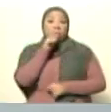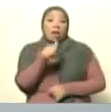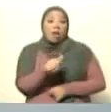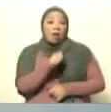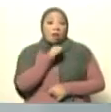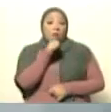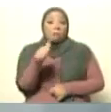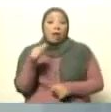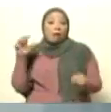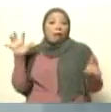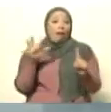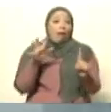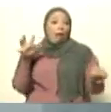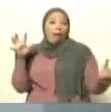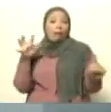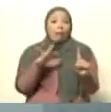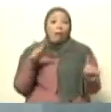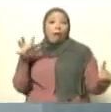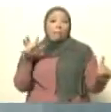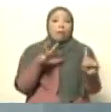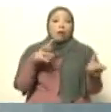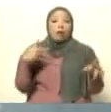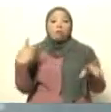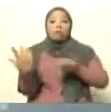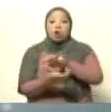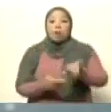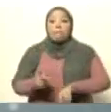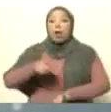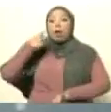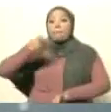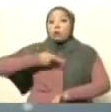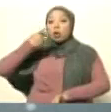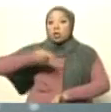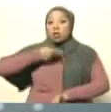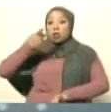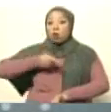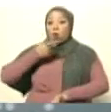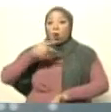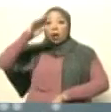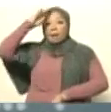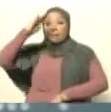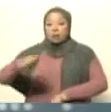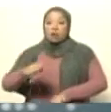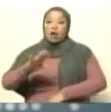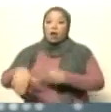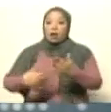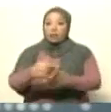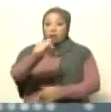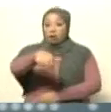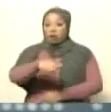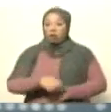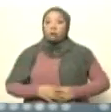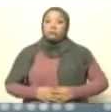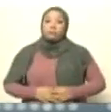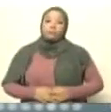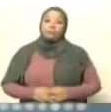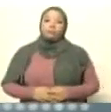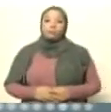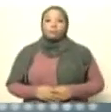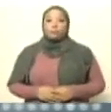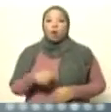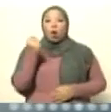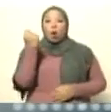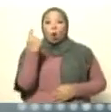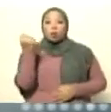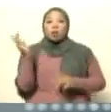de evento político militar. Así llegamos nosotros a ese 11 de